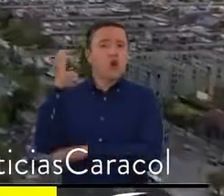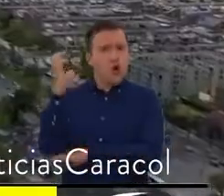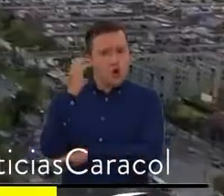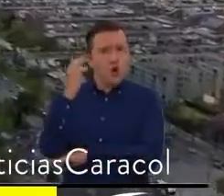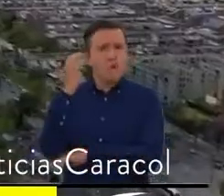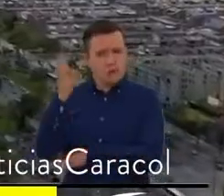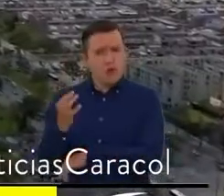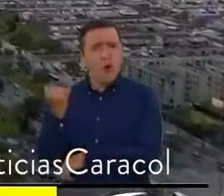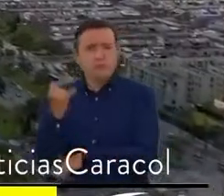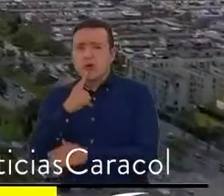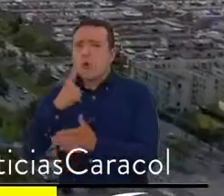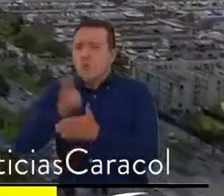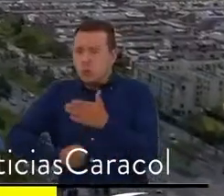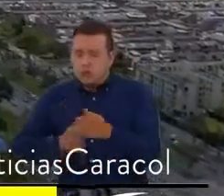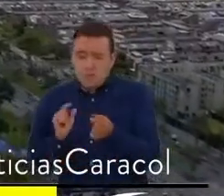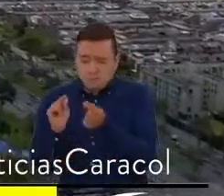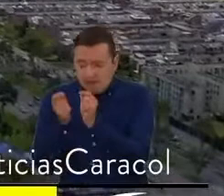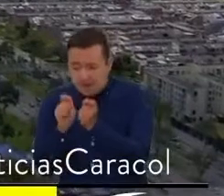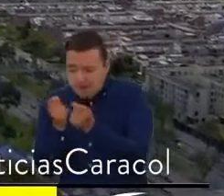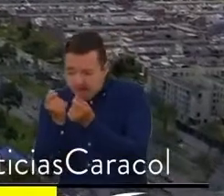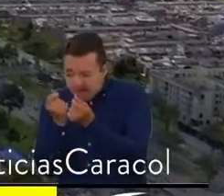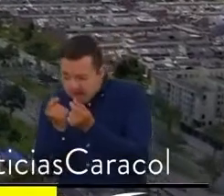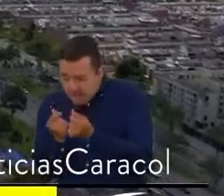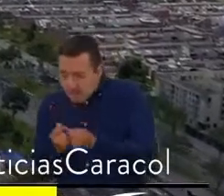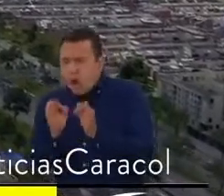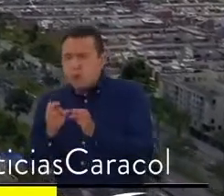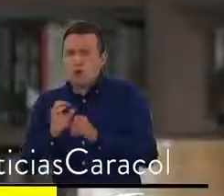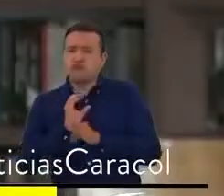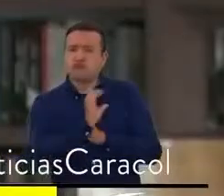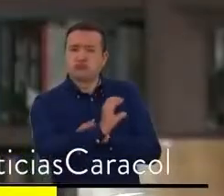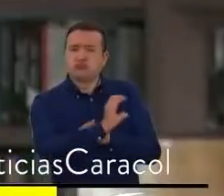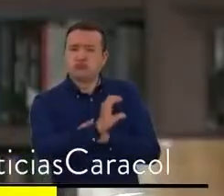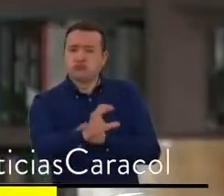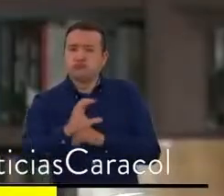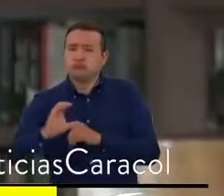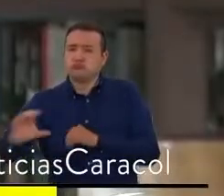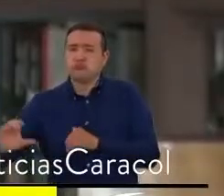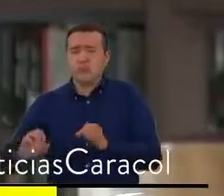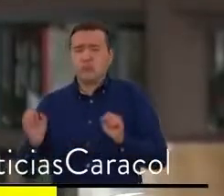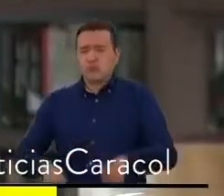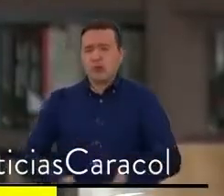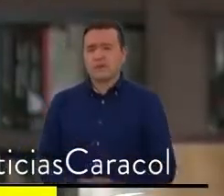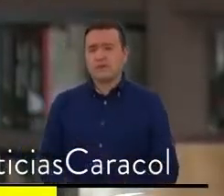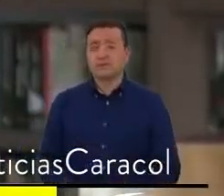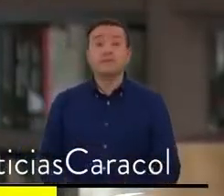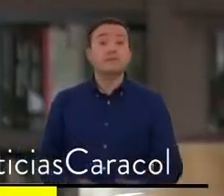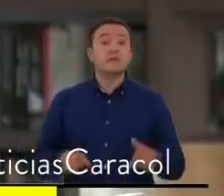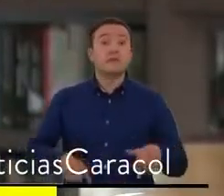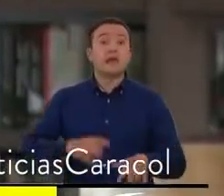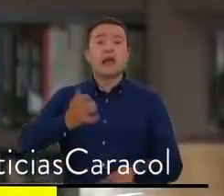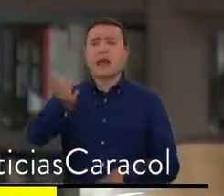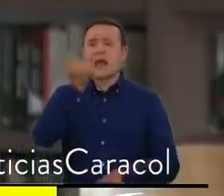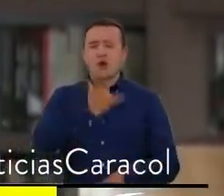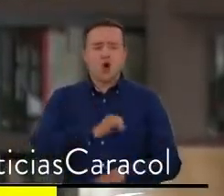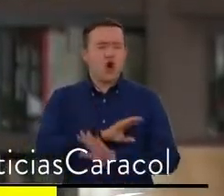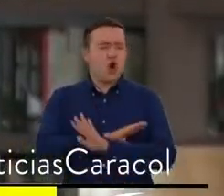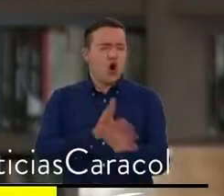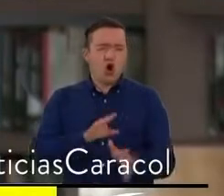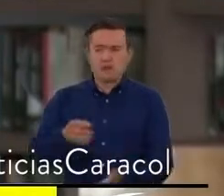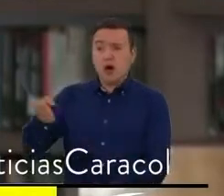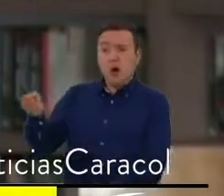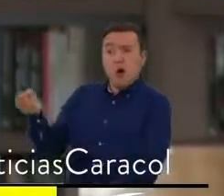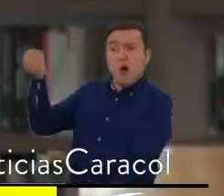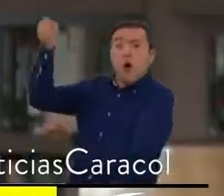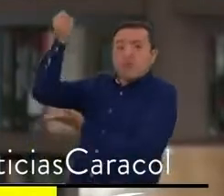para aplicar una renta básica. Aquí se cometen unos errores terribles en términos de la ejecución del gasto